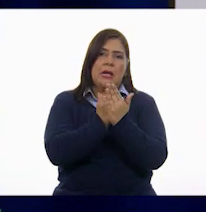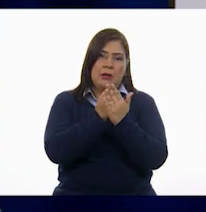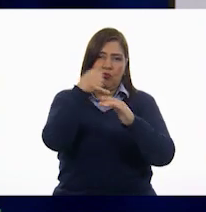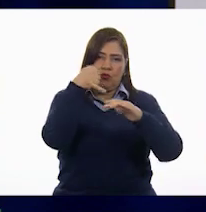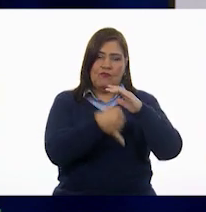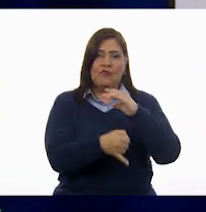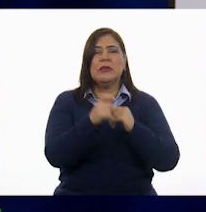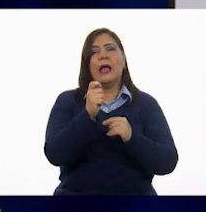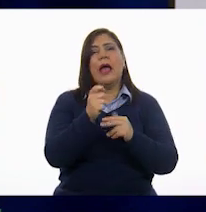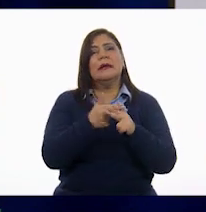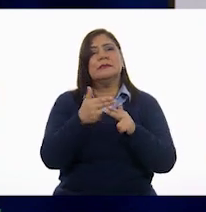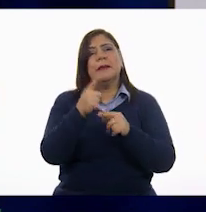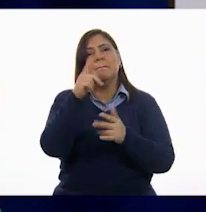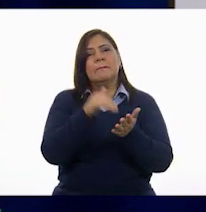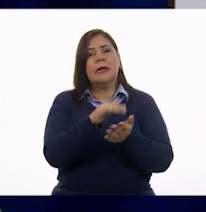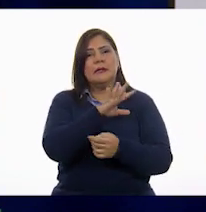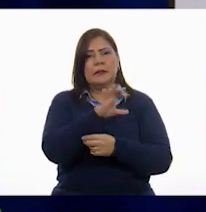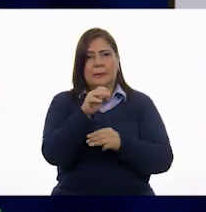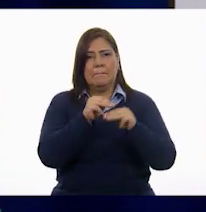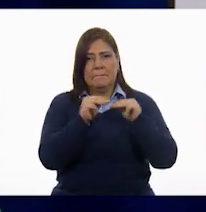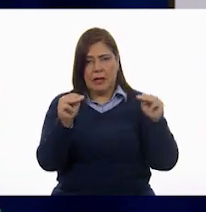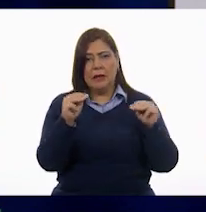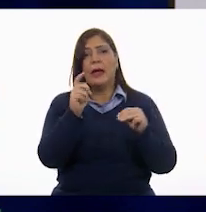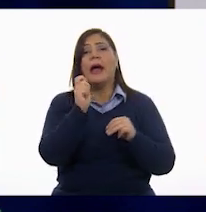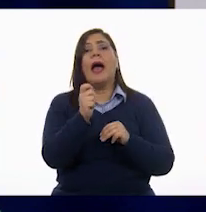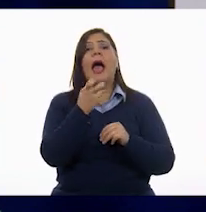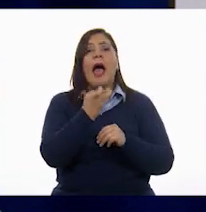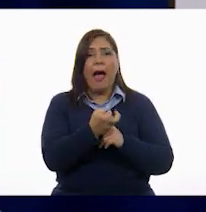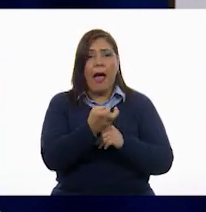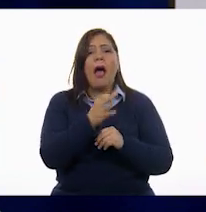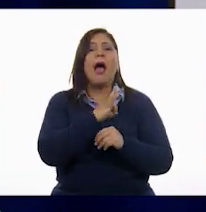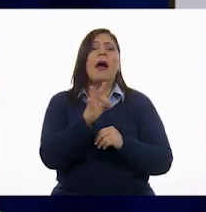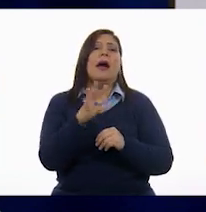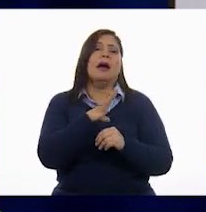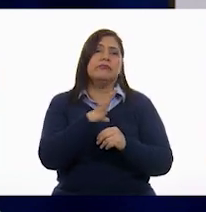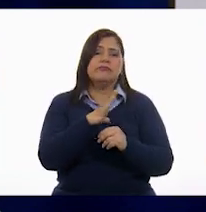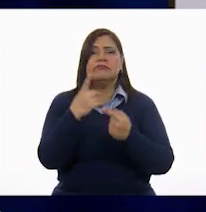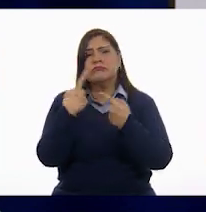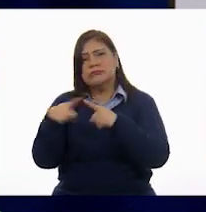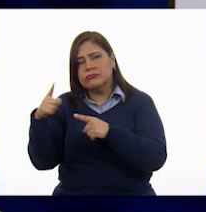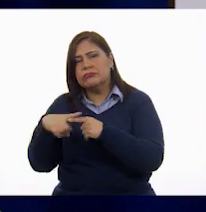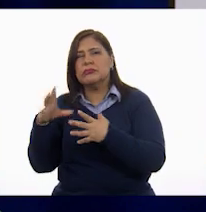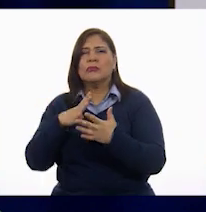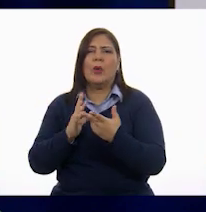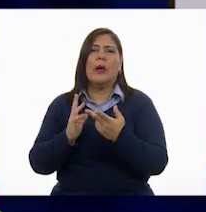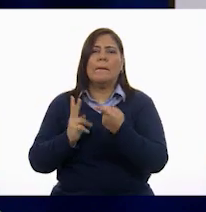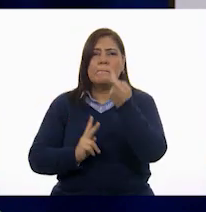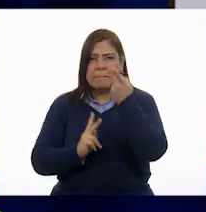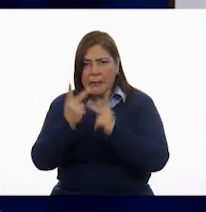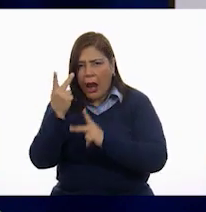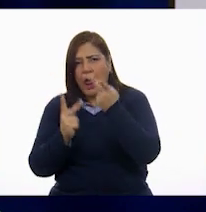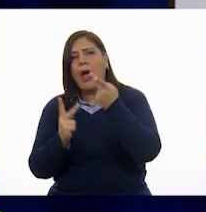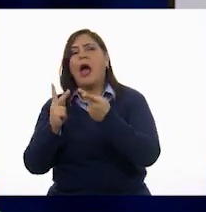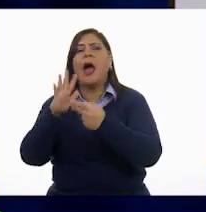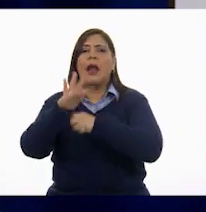alcanzar hasta 1.500 metros de profundidad. Y ahí es donde se da gran parte de la flora y de la